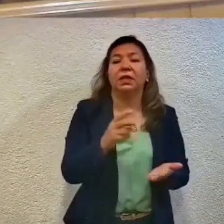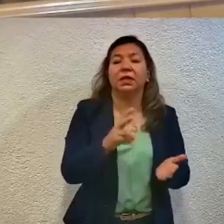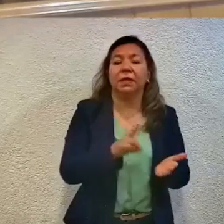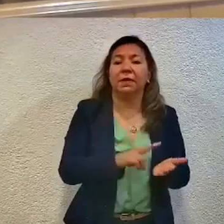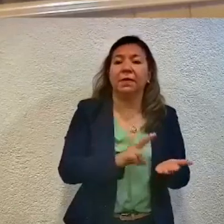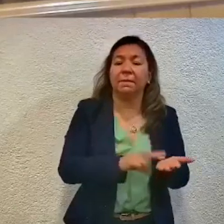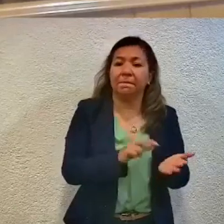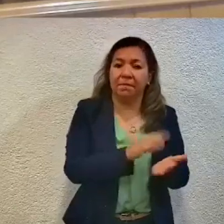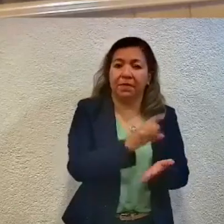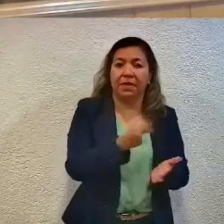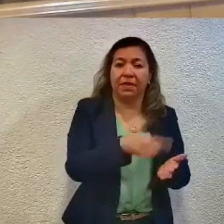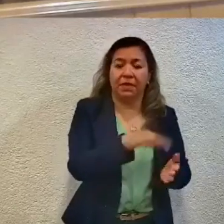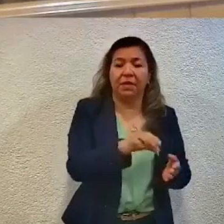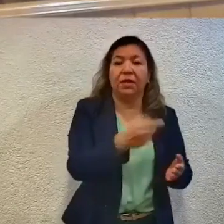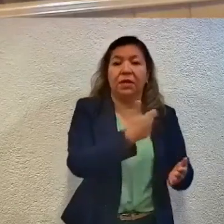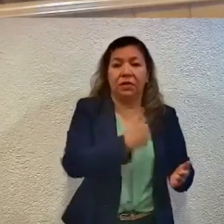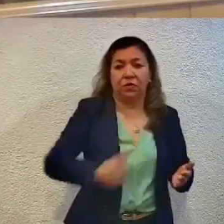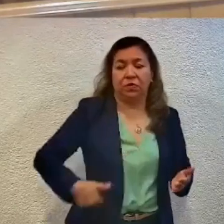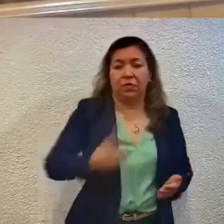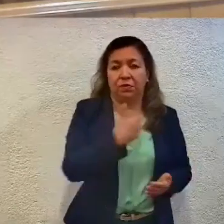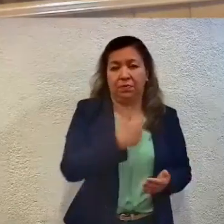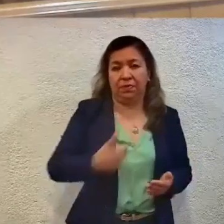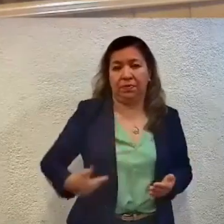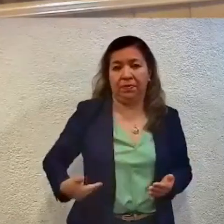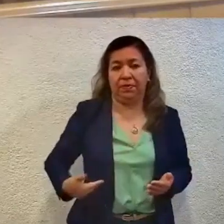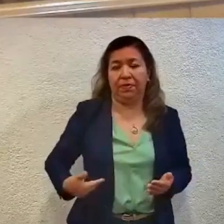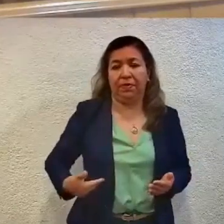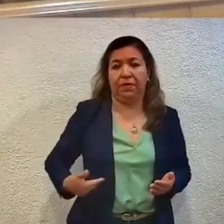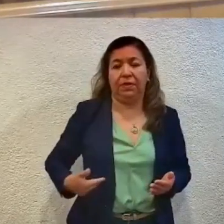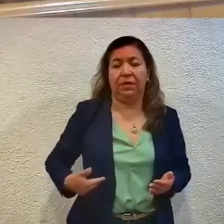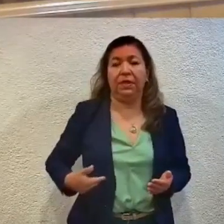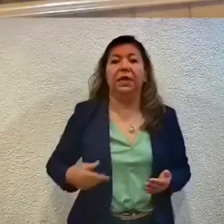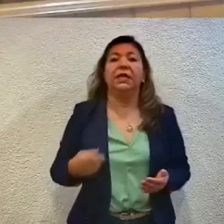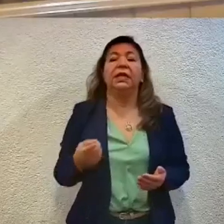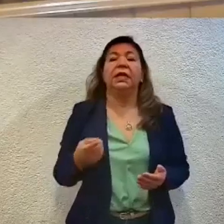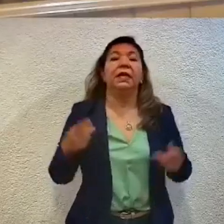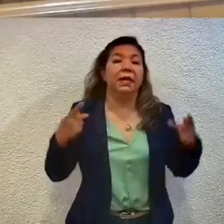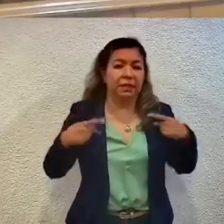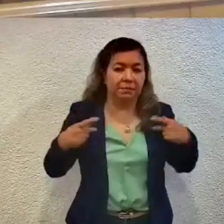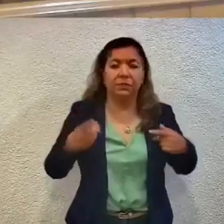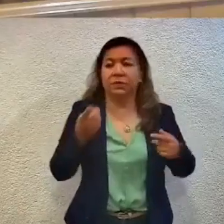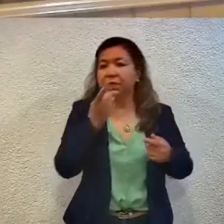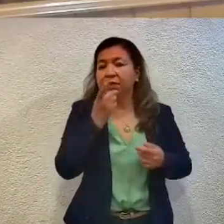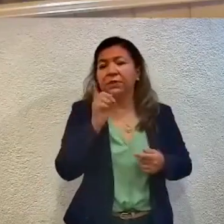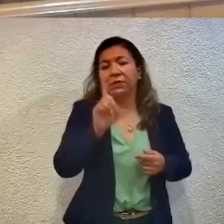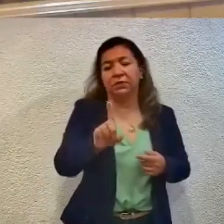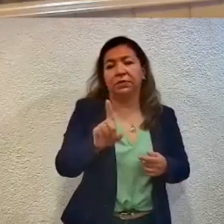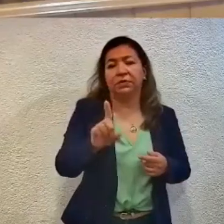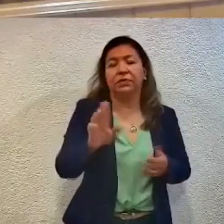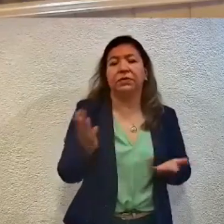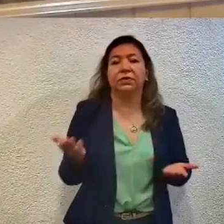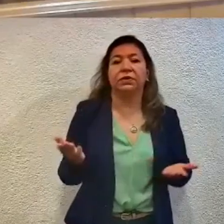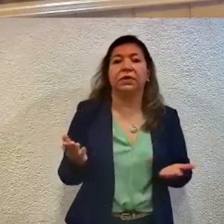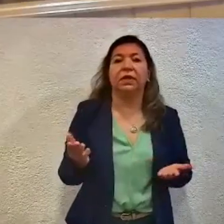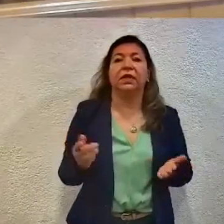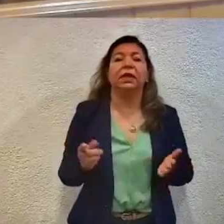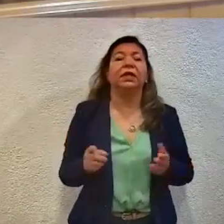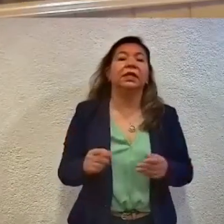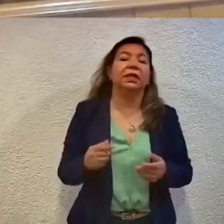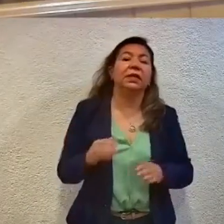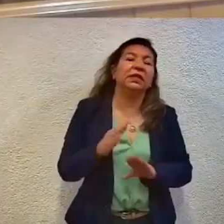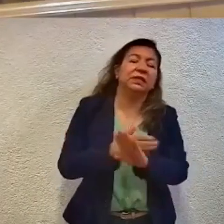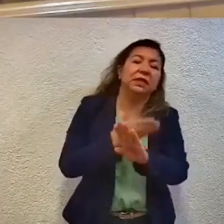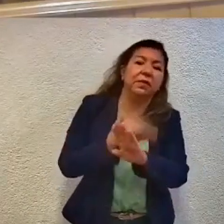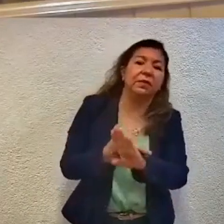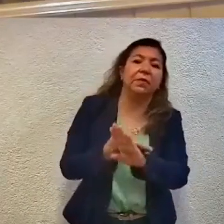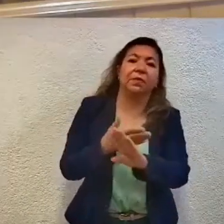un impacto determinante en la elección del ayuntamiento. En el caso, la y los accionantes refieren de forma genérica que se